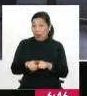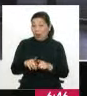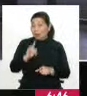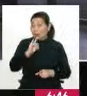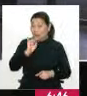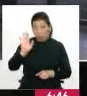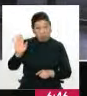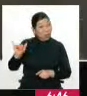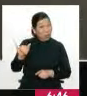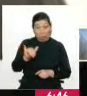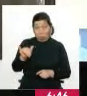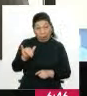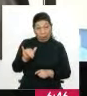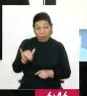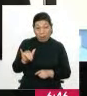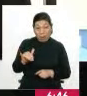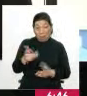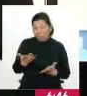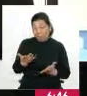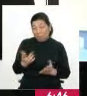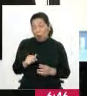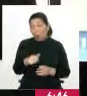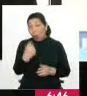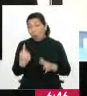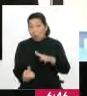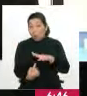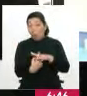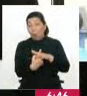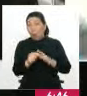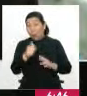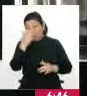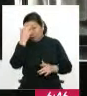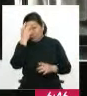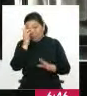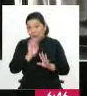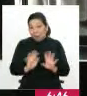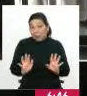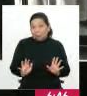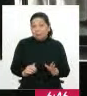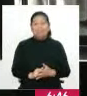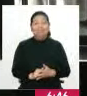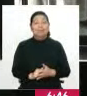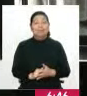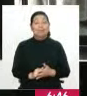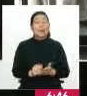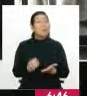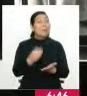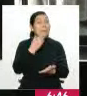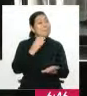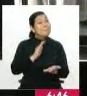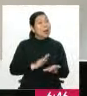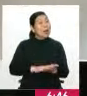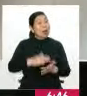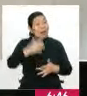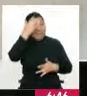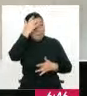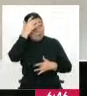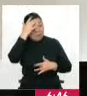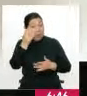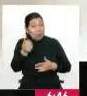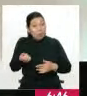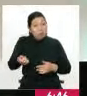que no voy a decir que aparecen otras enfermedades, sino que los males